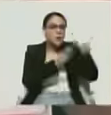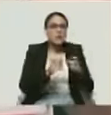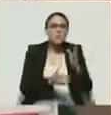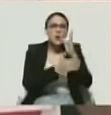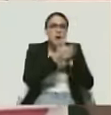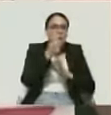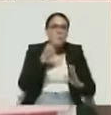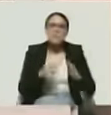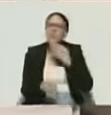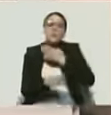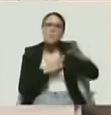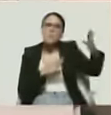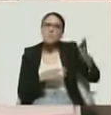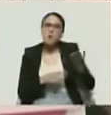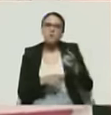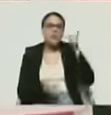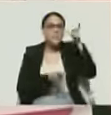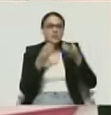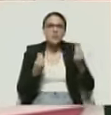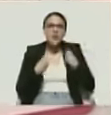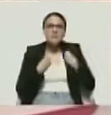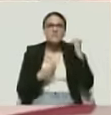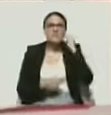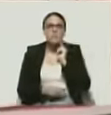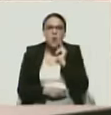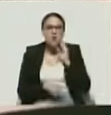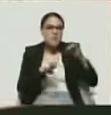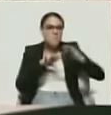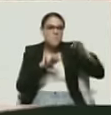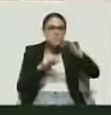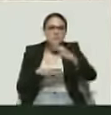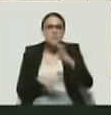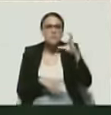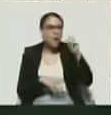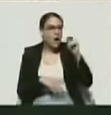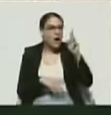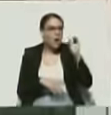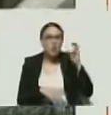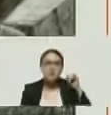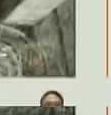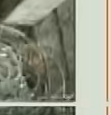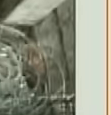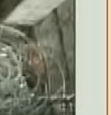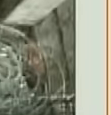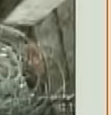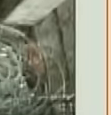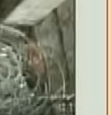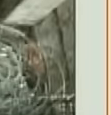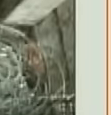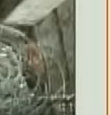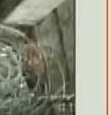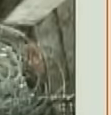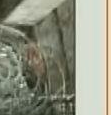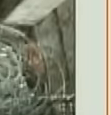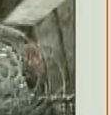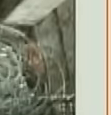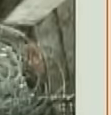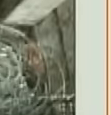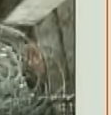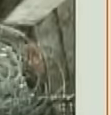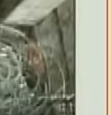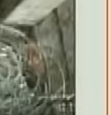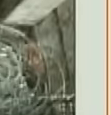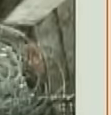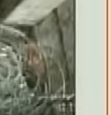de Puerto Ordaz, de Ciudad Bolívar, del municipio Caroní, del estado Bolívar, si se desplomaba el puente? Esa era la